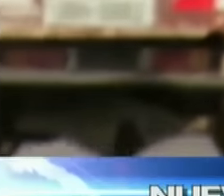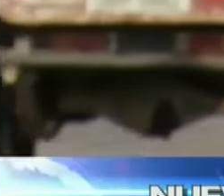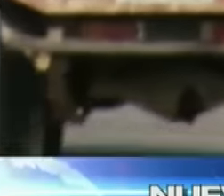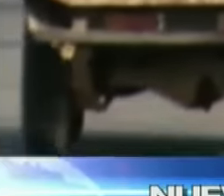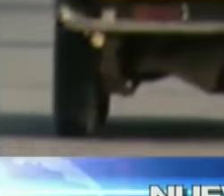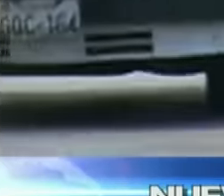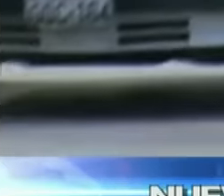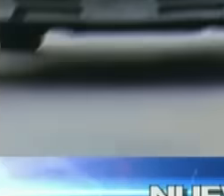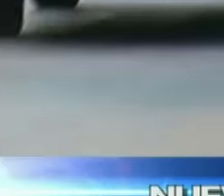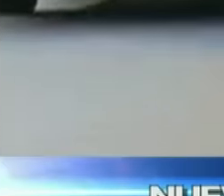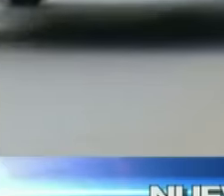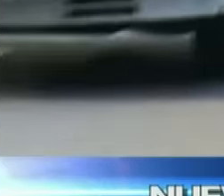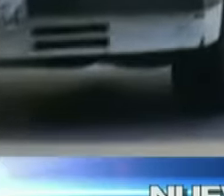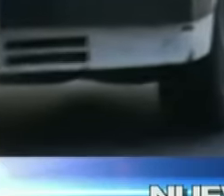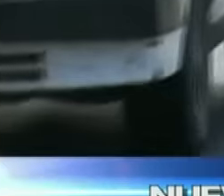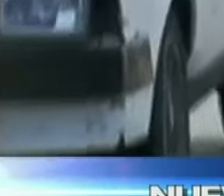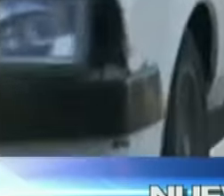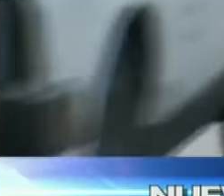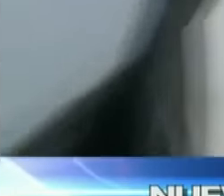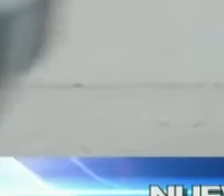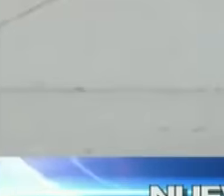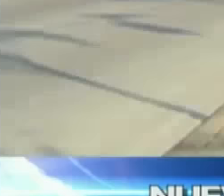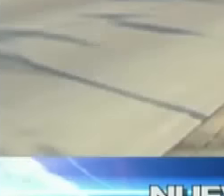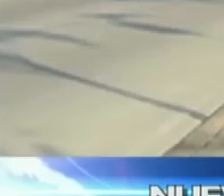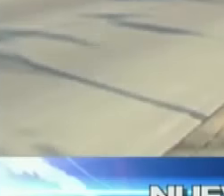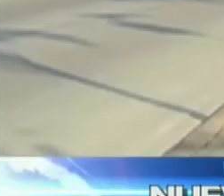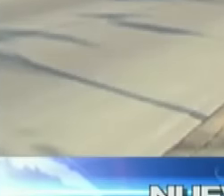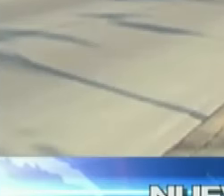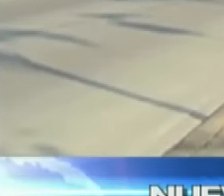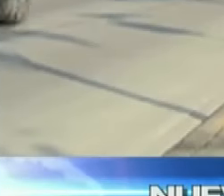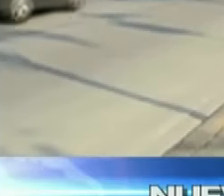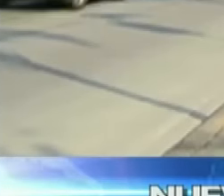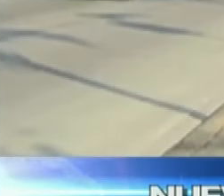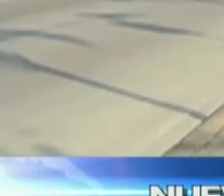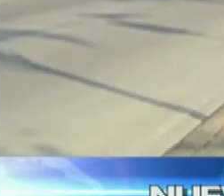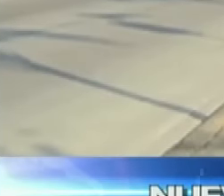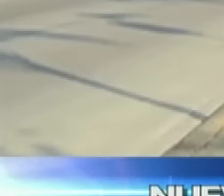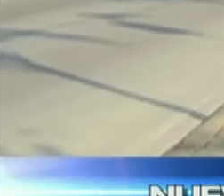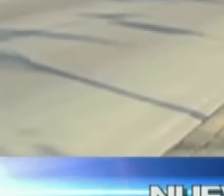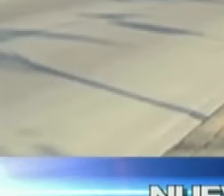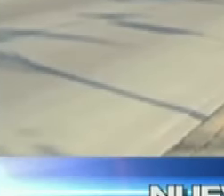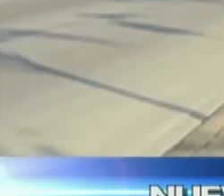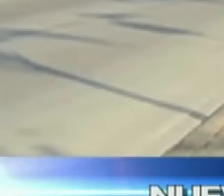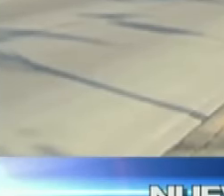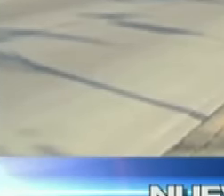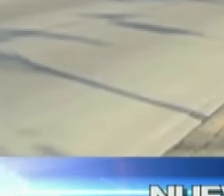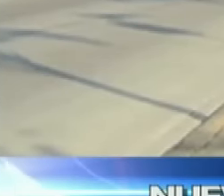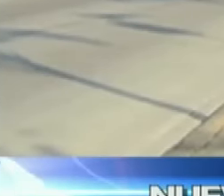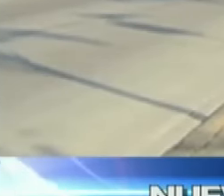principal. La medida es para reducir los índices de accidentes de tránsito en esa vía.